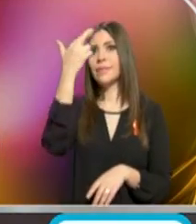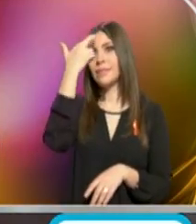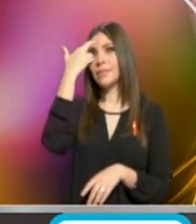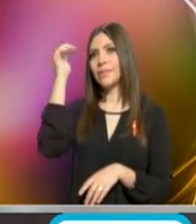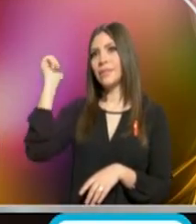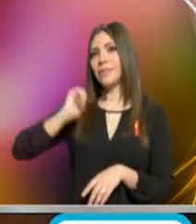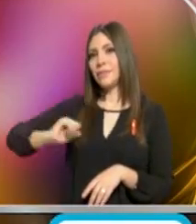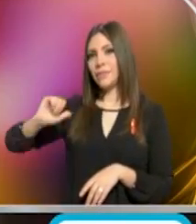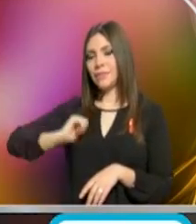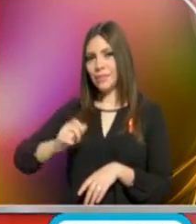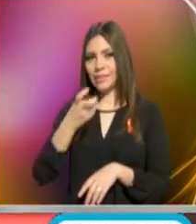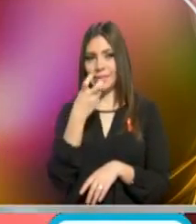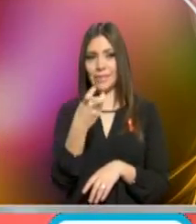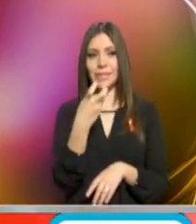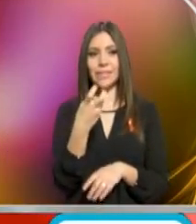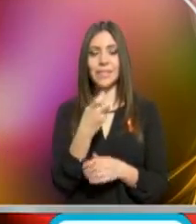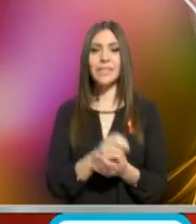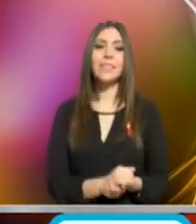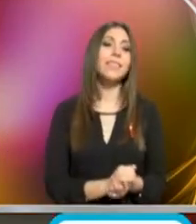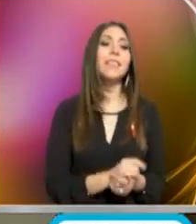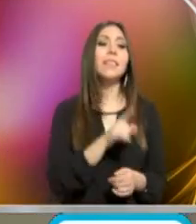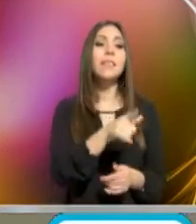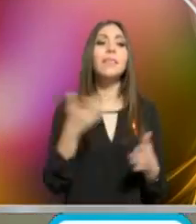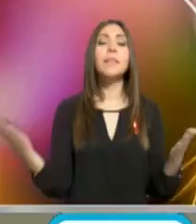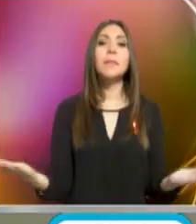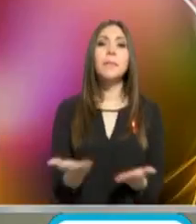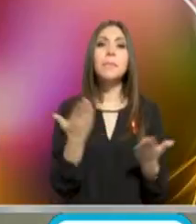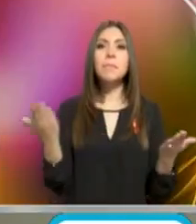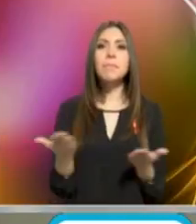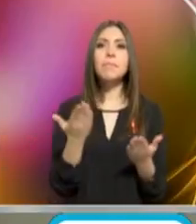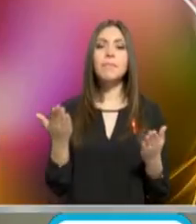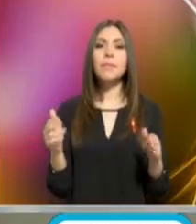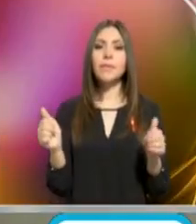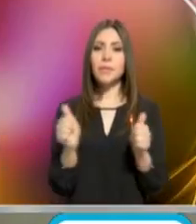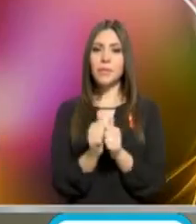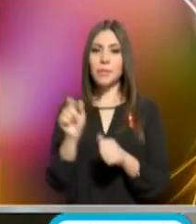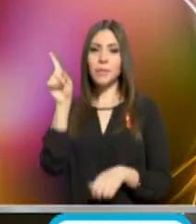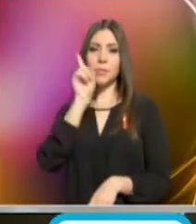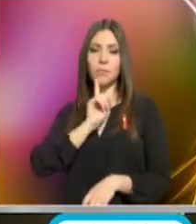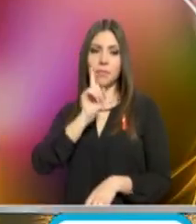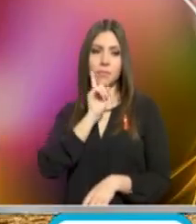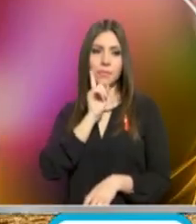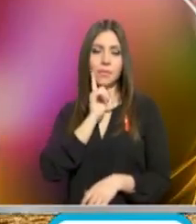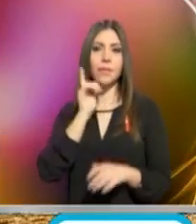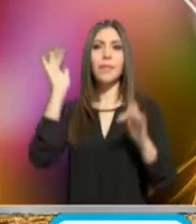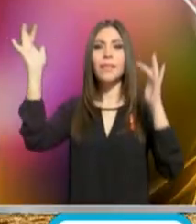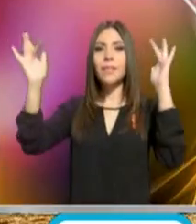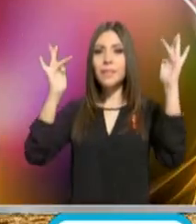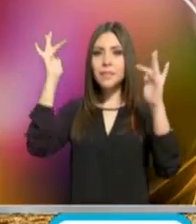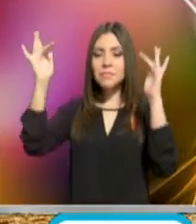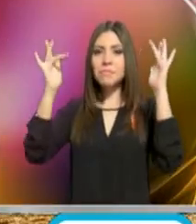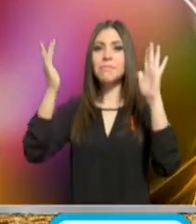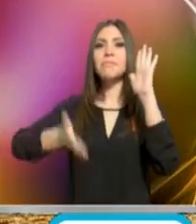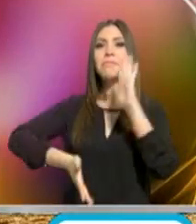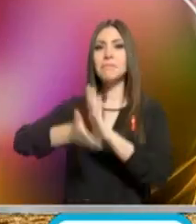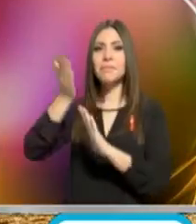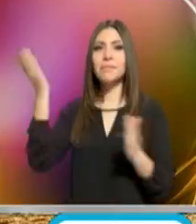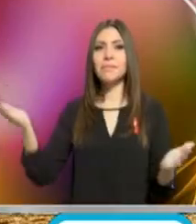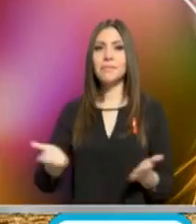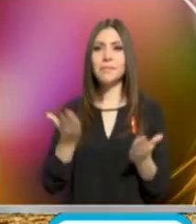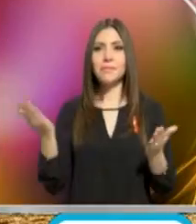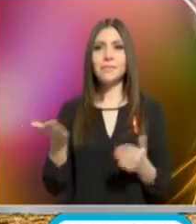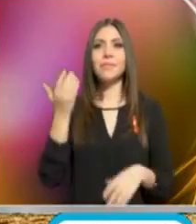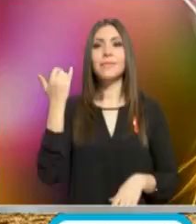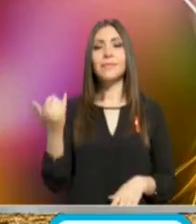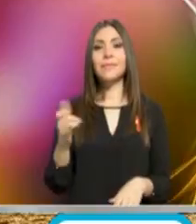tiempos. ¿Tú mozos. recuerdas eso, Enrique? Yo Estabas la bailaba pequeño. con las chicas en la disco. En la antes, disco. Oye, La disco.